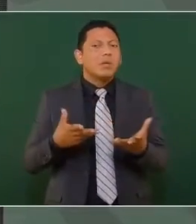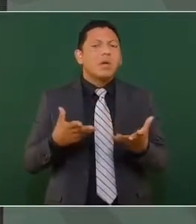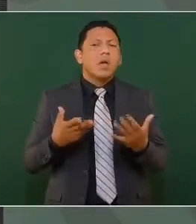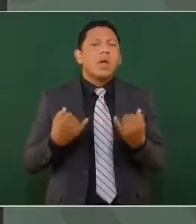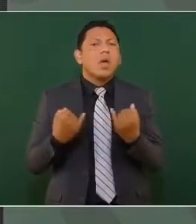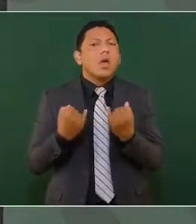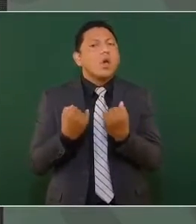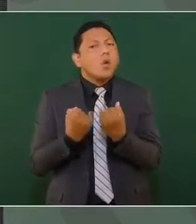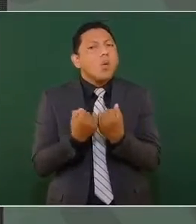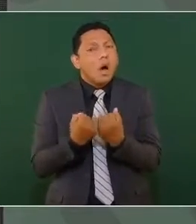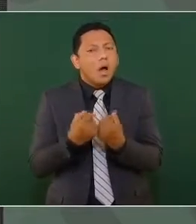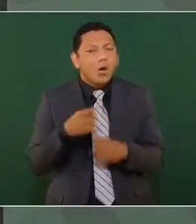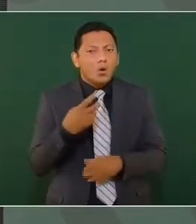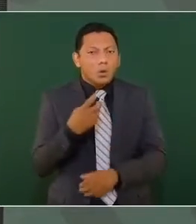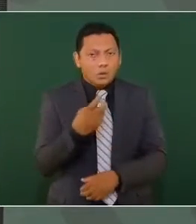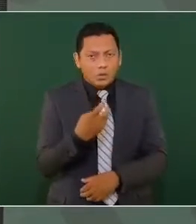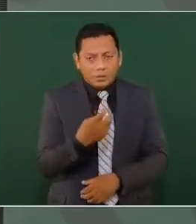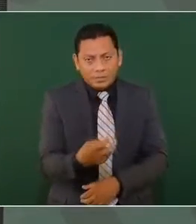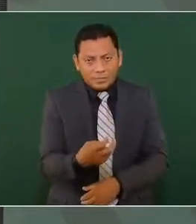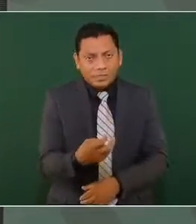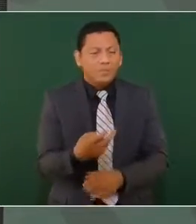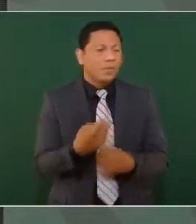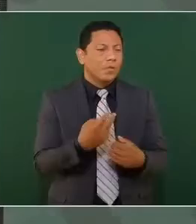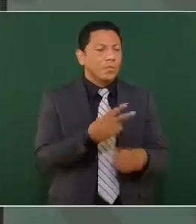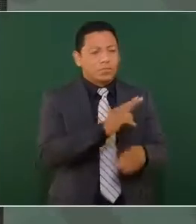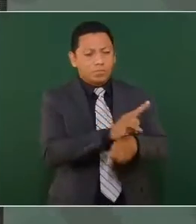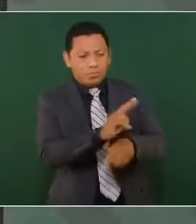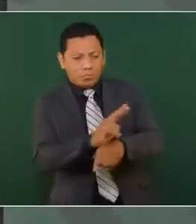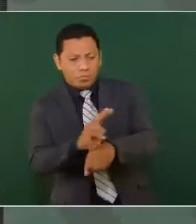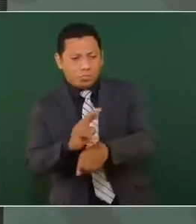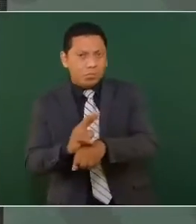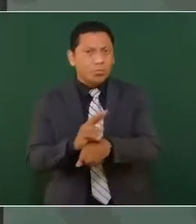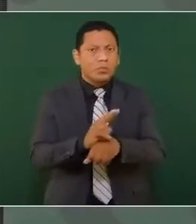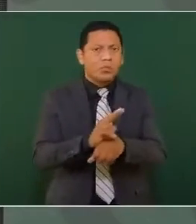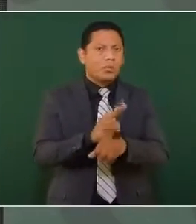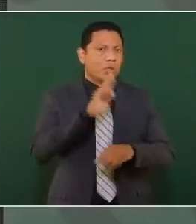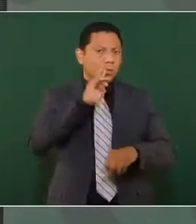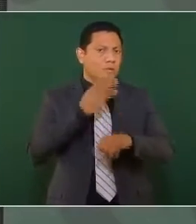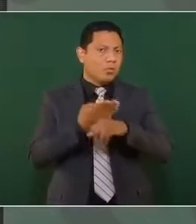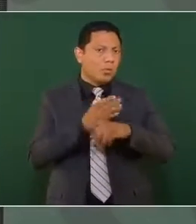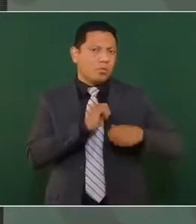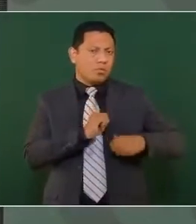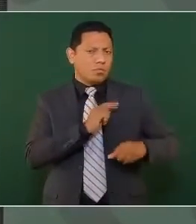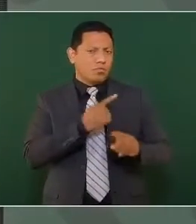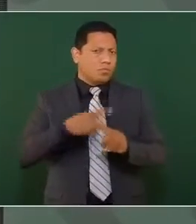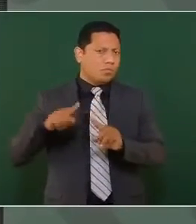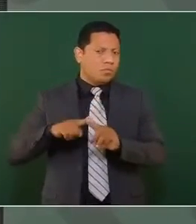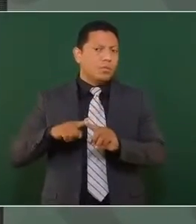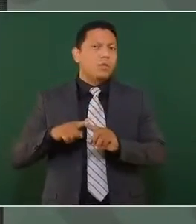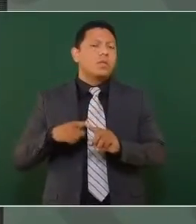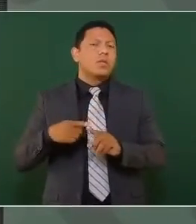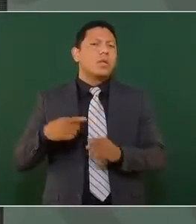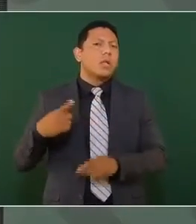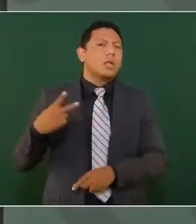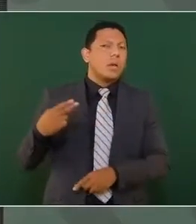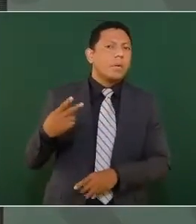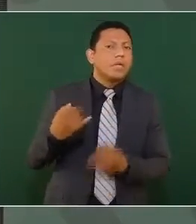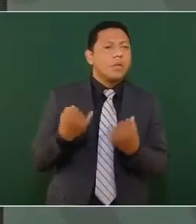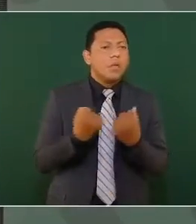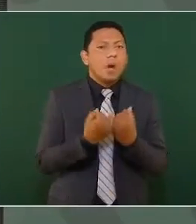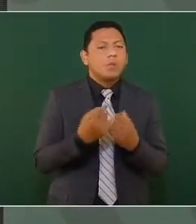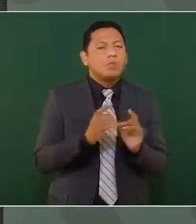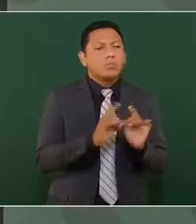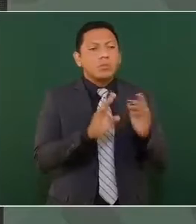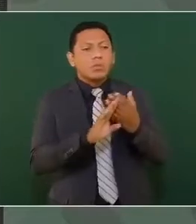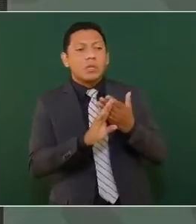de esta función, de esta misión que cumplen las fuerzas, también se evita o